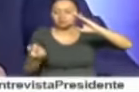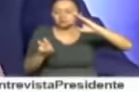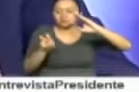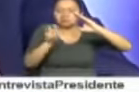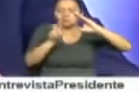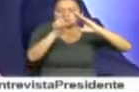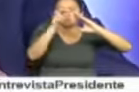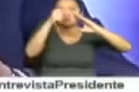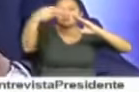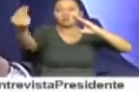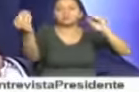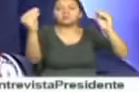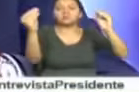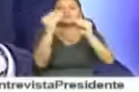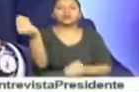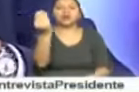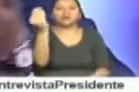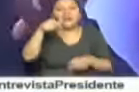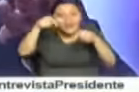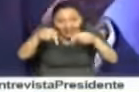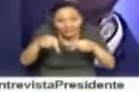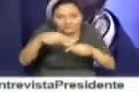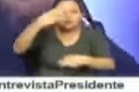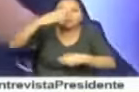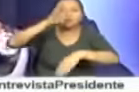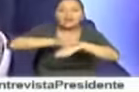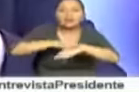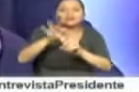Son compensaciones, son